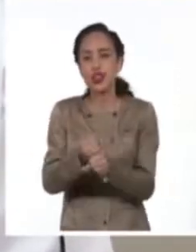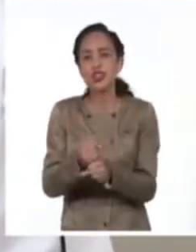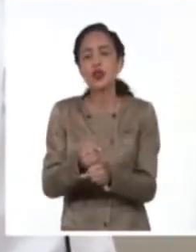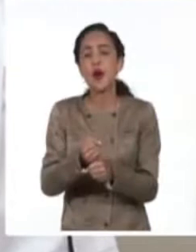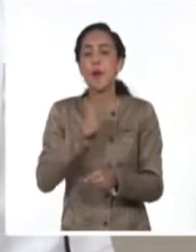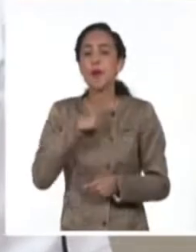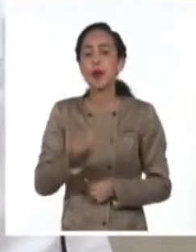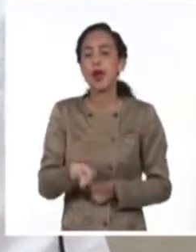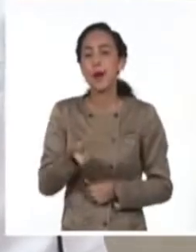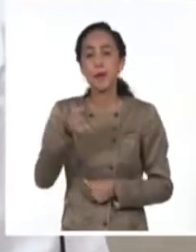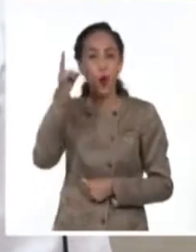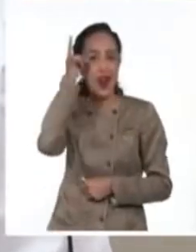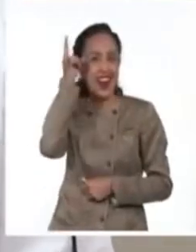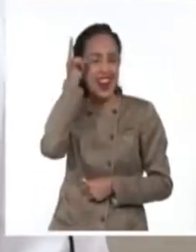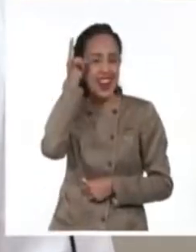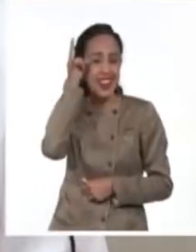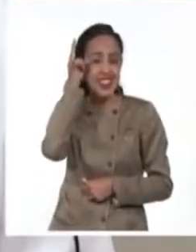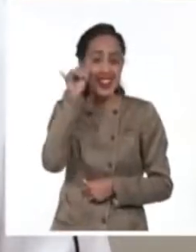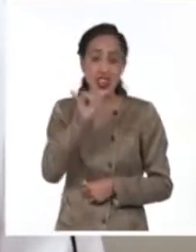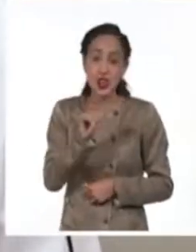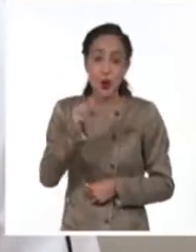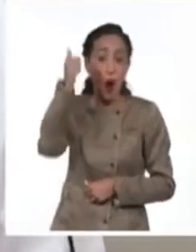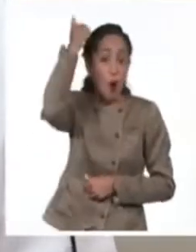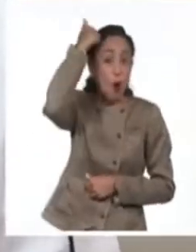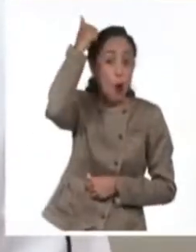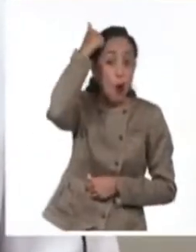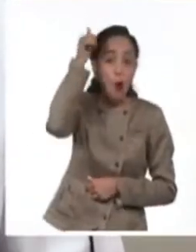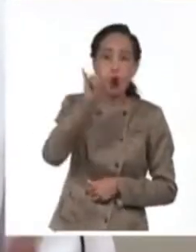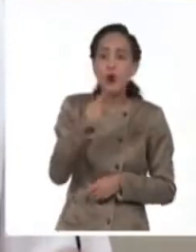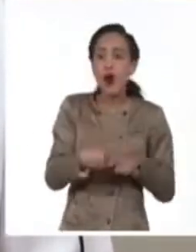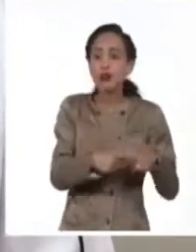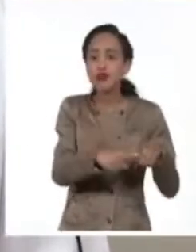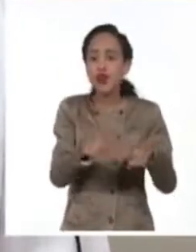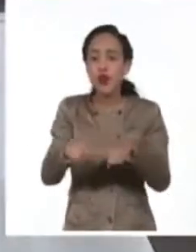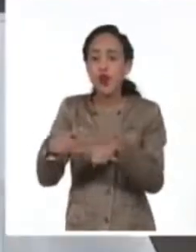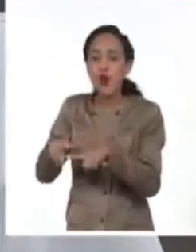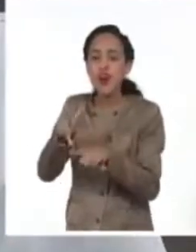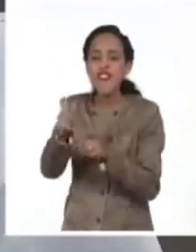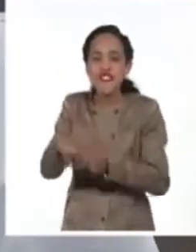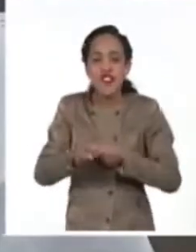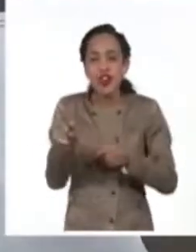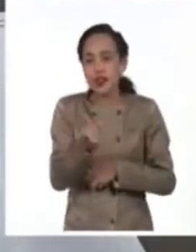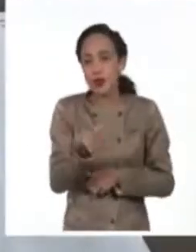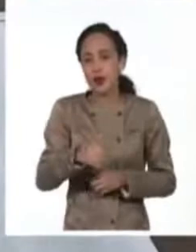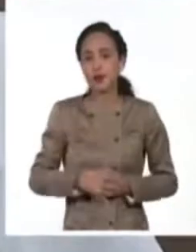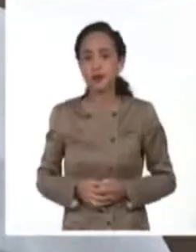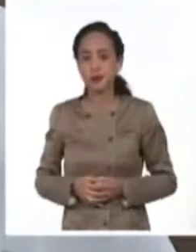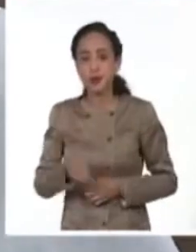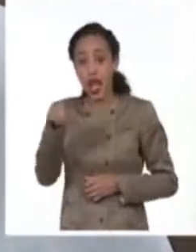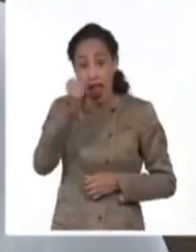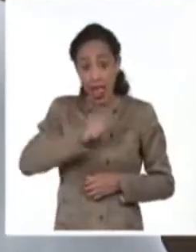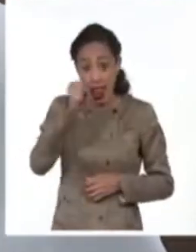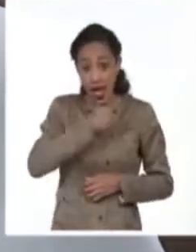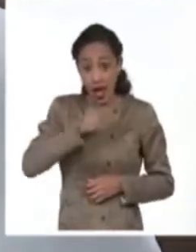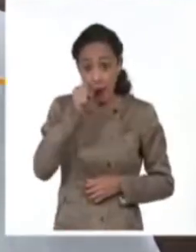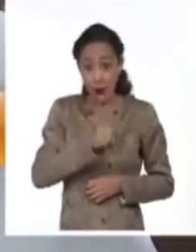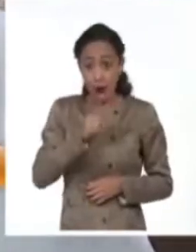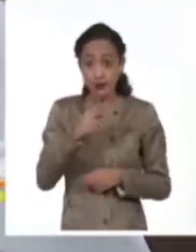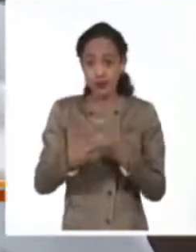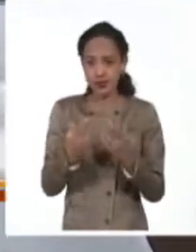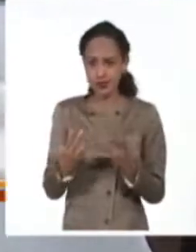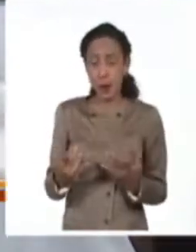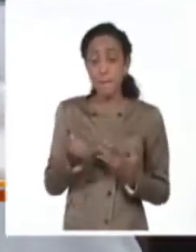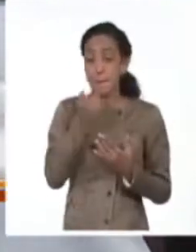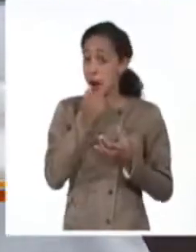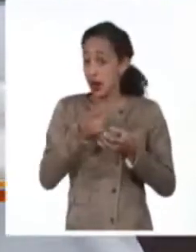utilizo los licuados o las féculas de las viandas que me ayudan a dar cremosidad. Los helados artesanales, primeramente son más